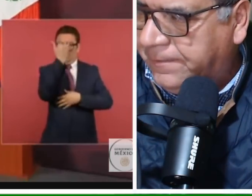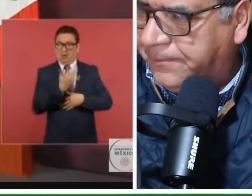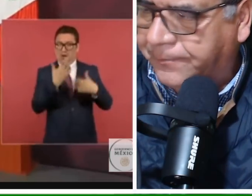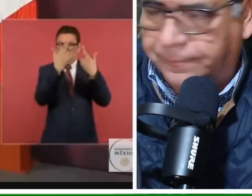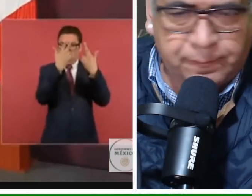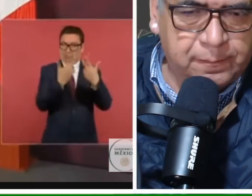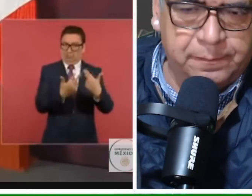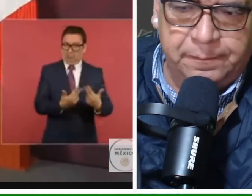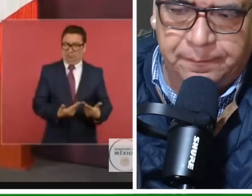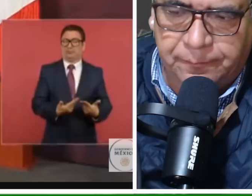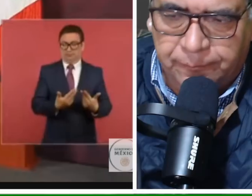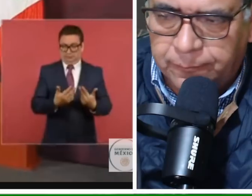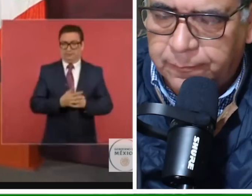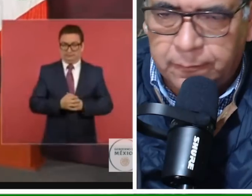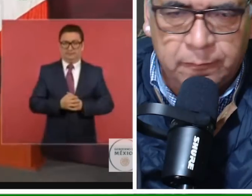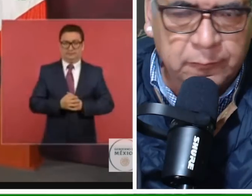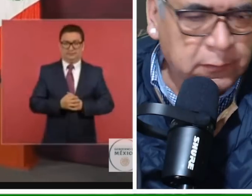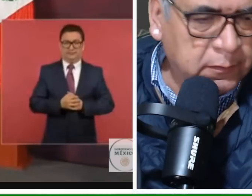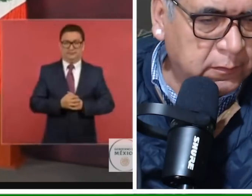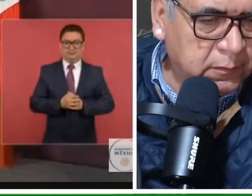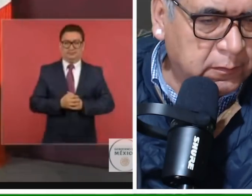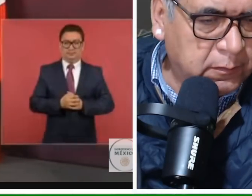lo hacían papilla,